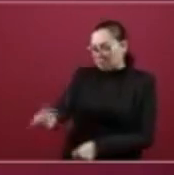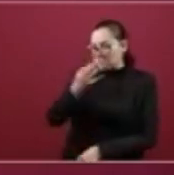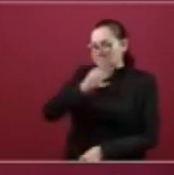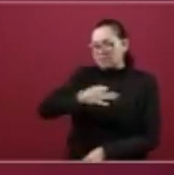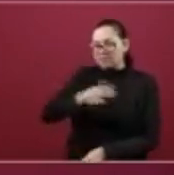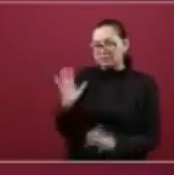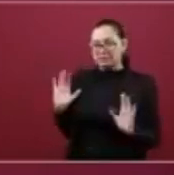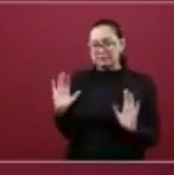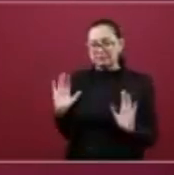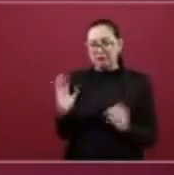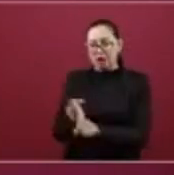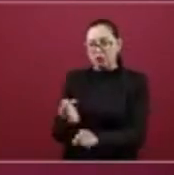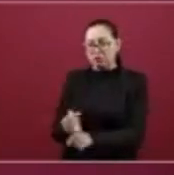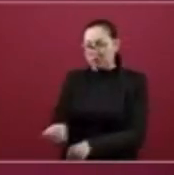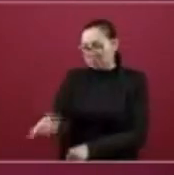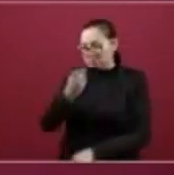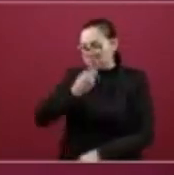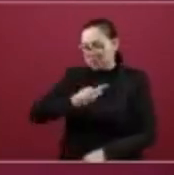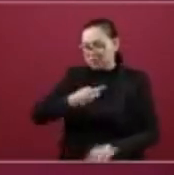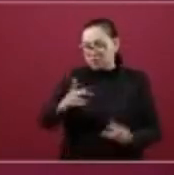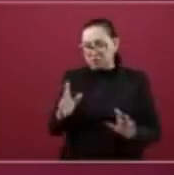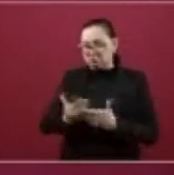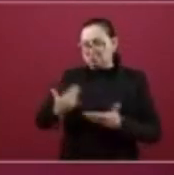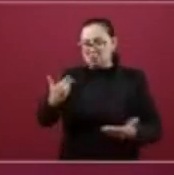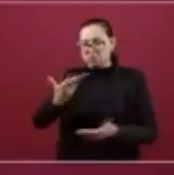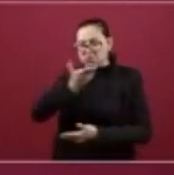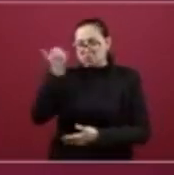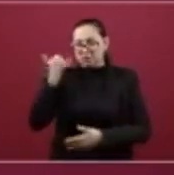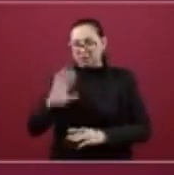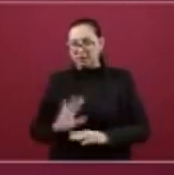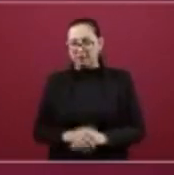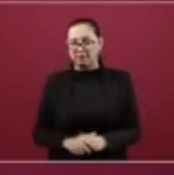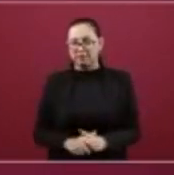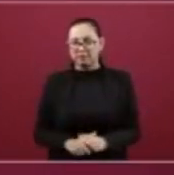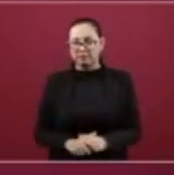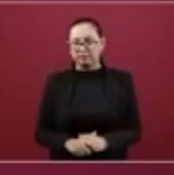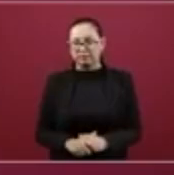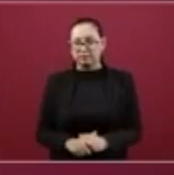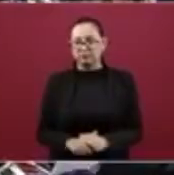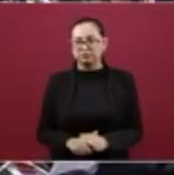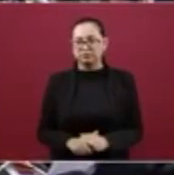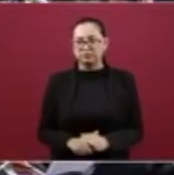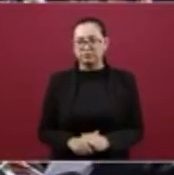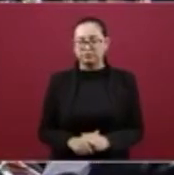Es hasta ahora que tengo información. Por eso